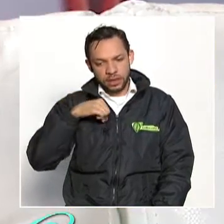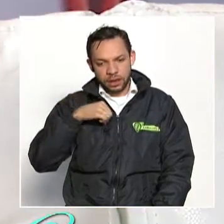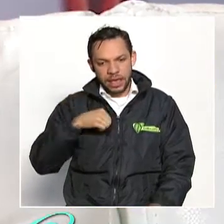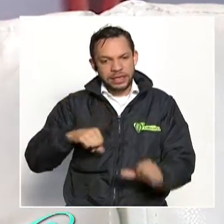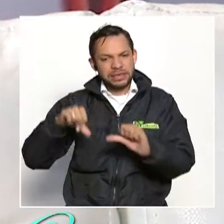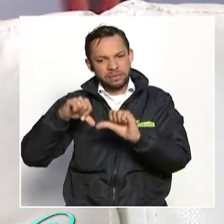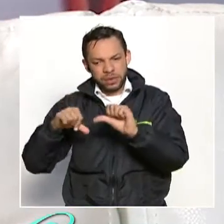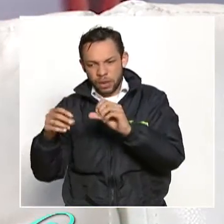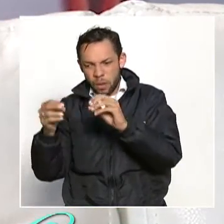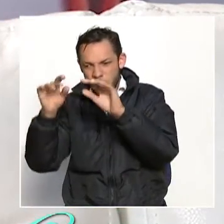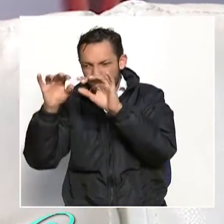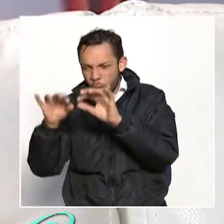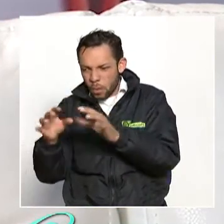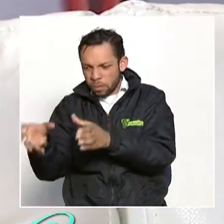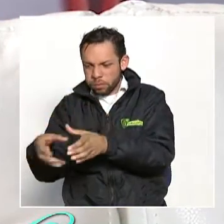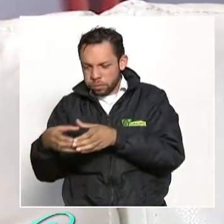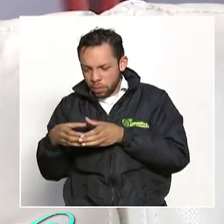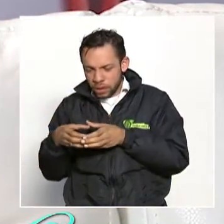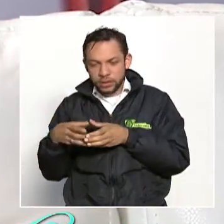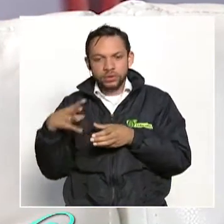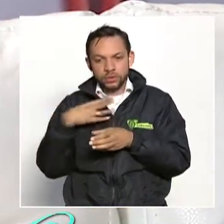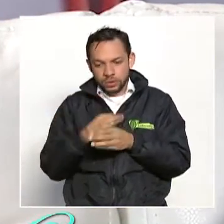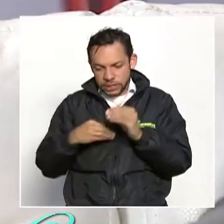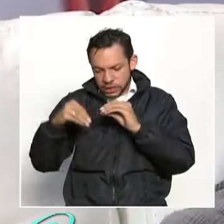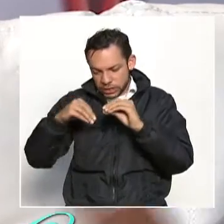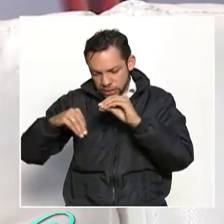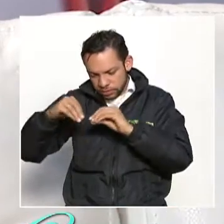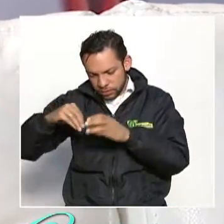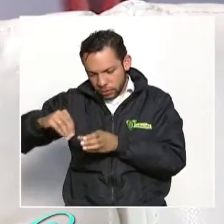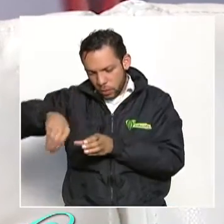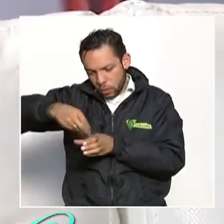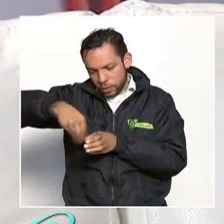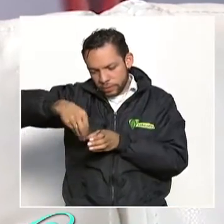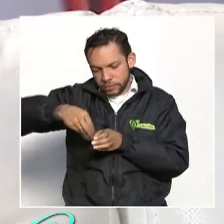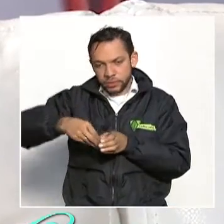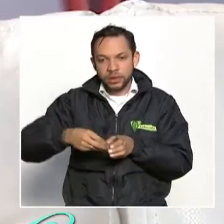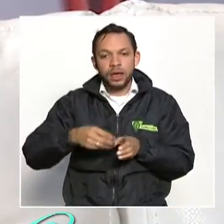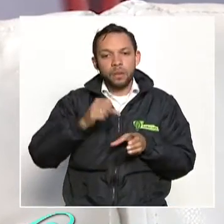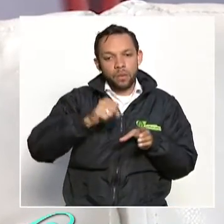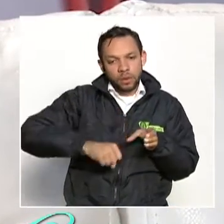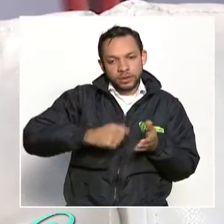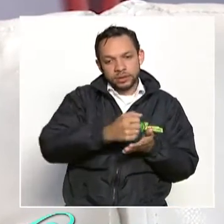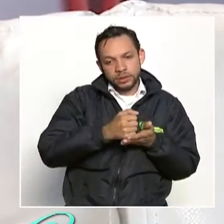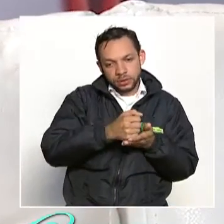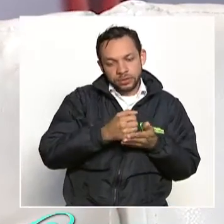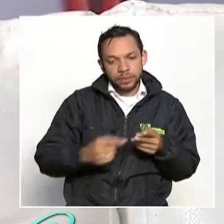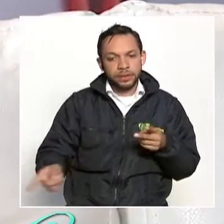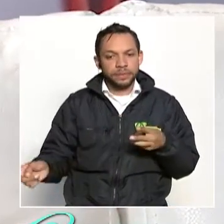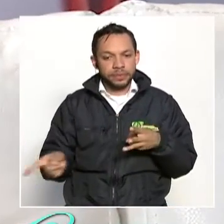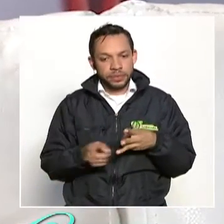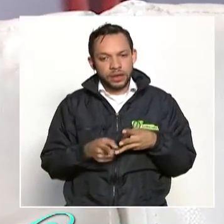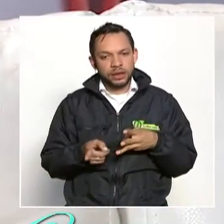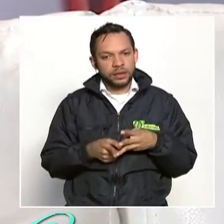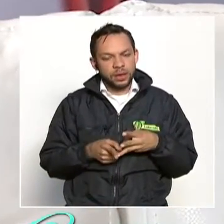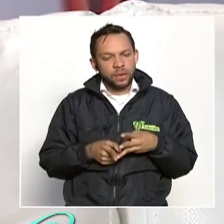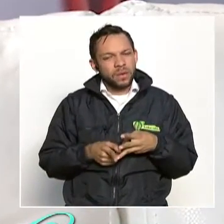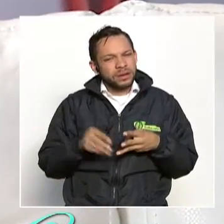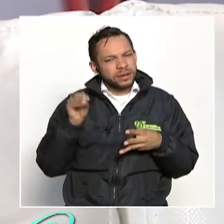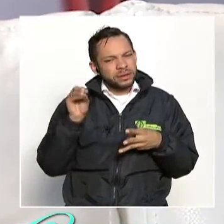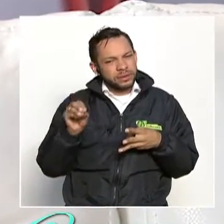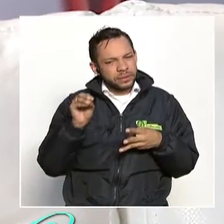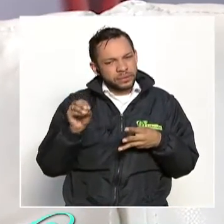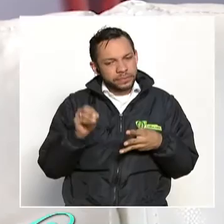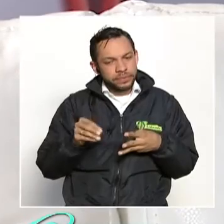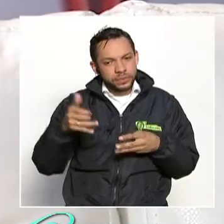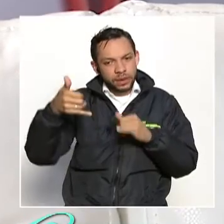que se le agregan. Esto nos permite hacer esa limpieza. En tercer lugar viene entonces lo que es